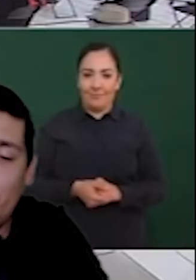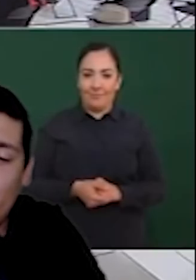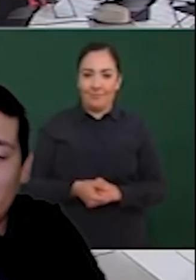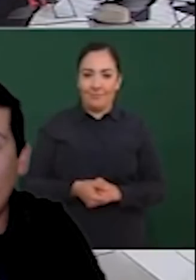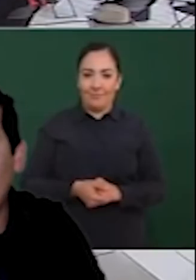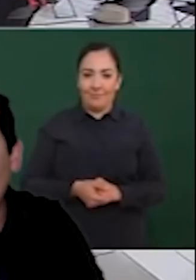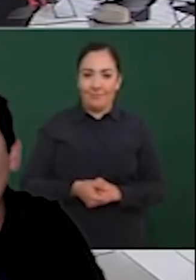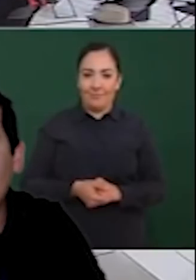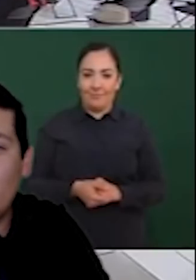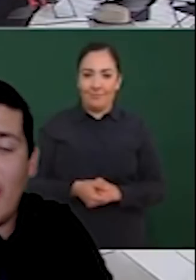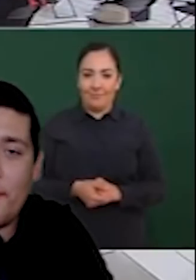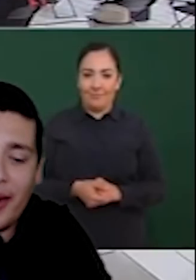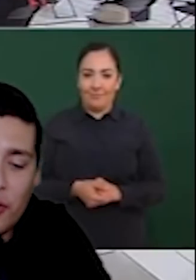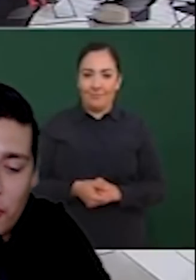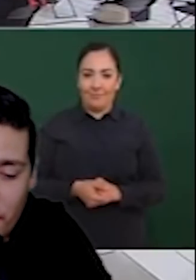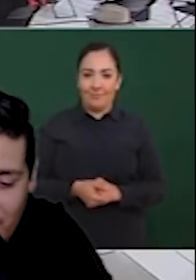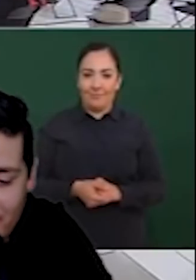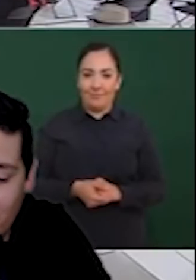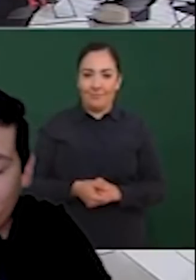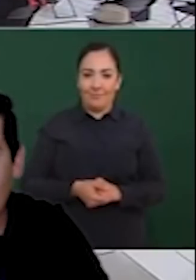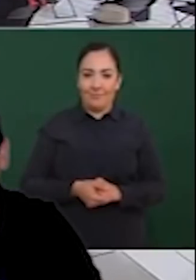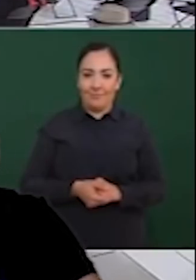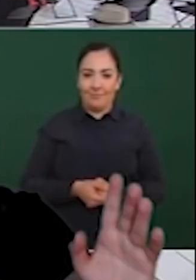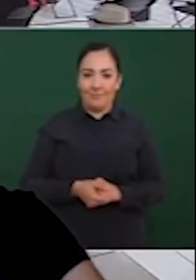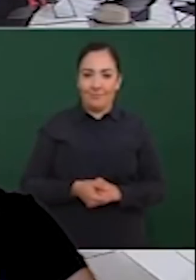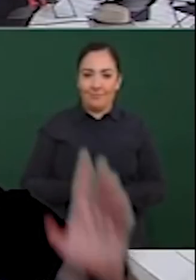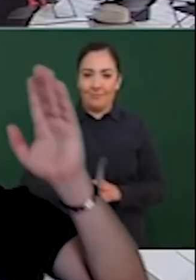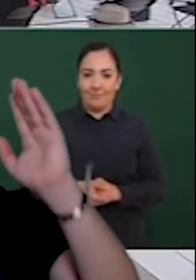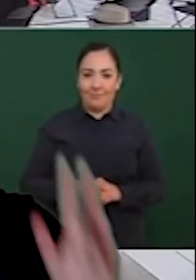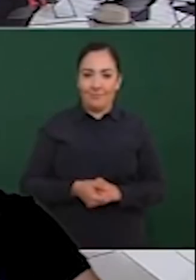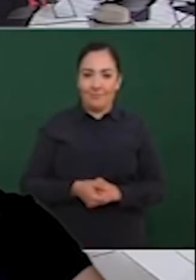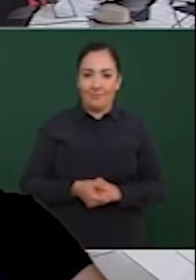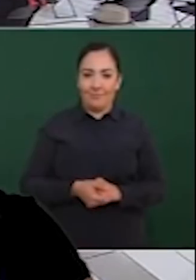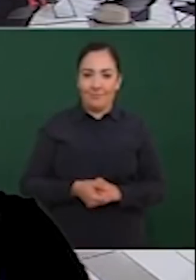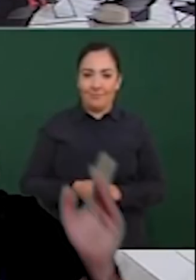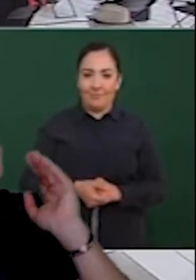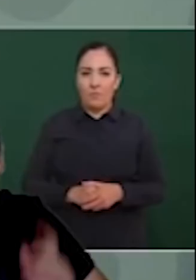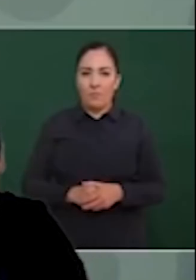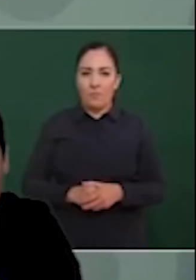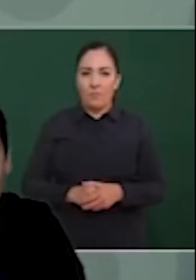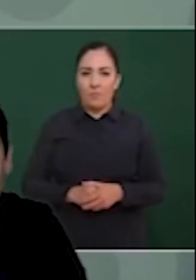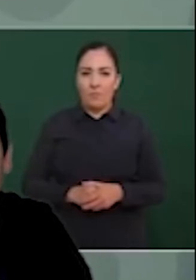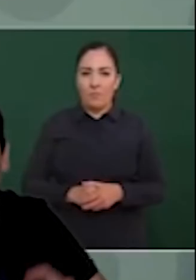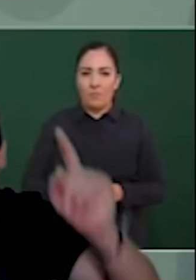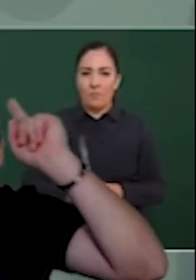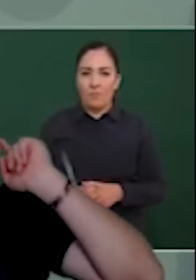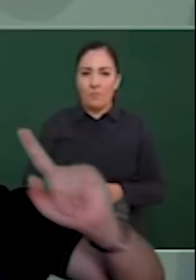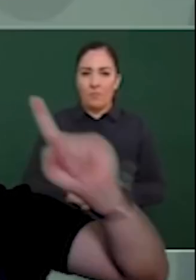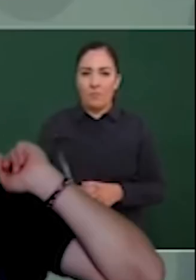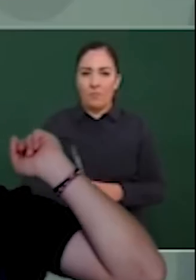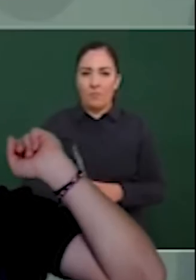pues le partió el corazón a Marco Cortés y es que el presidente con los pantalones bien puestos dice